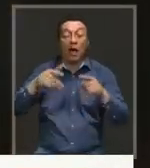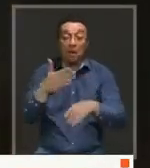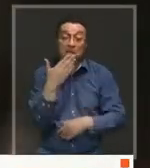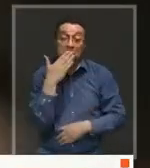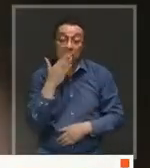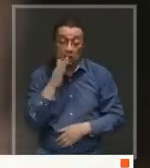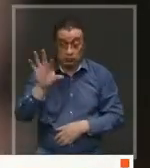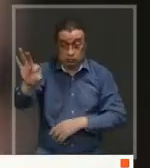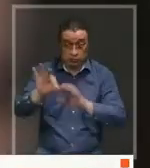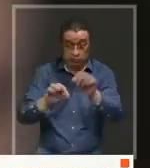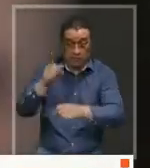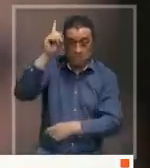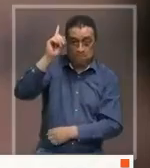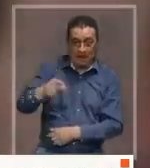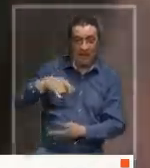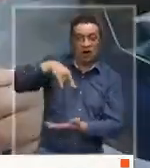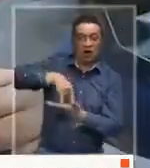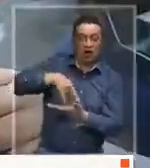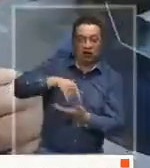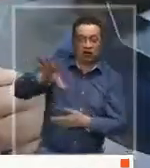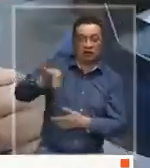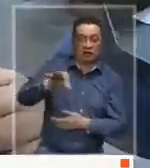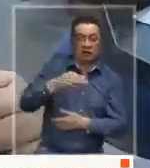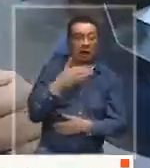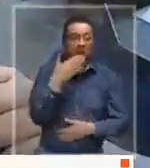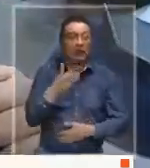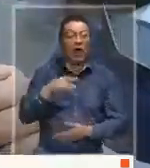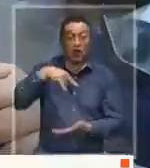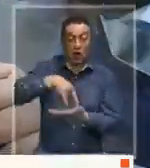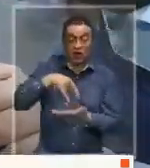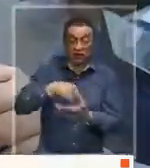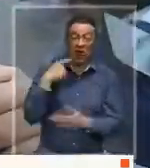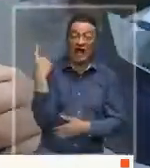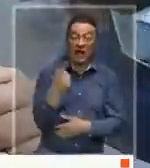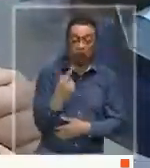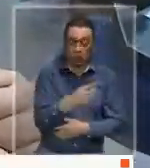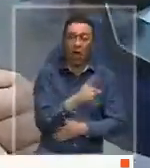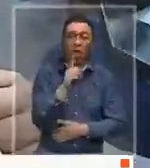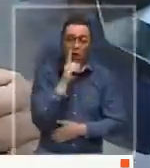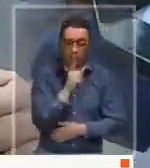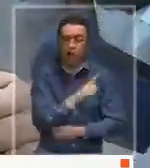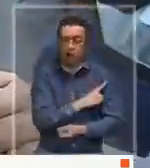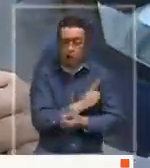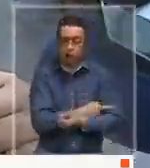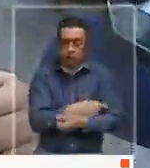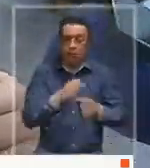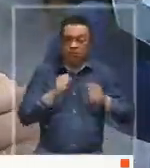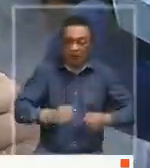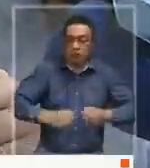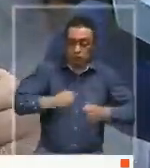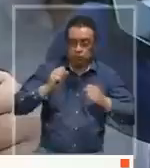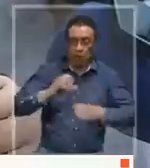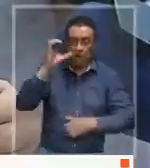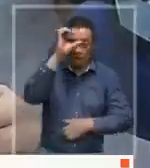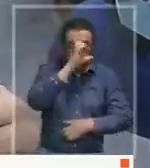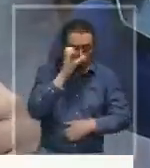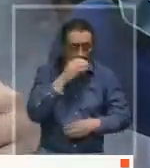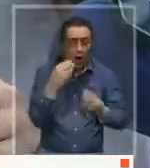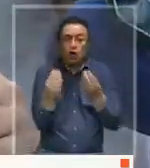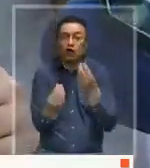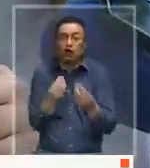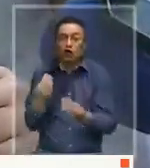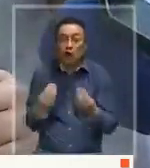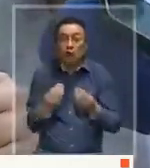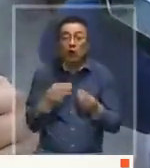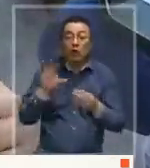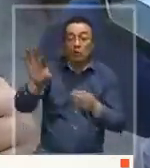sean designados por el congreso El Congreso Nacional tiene todas y cada una de las condiciones para buscando la fórmula